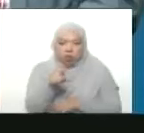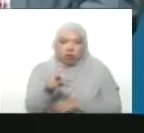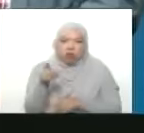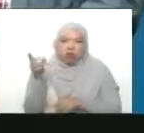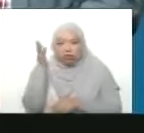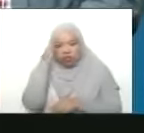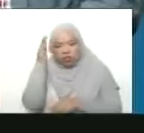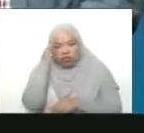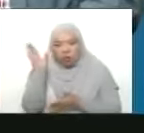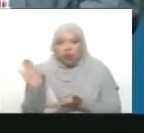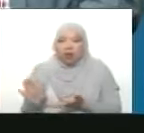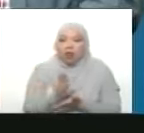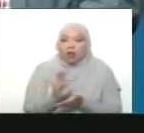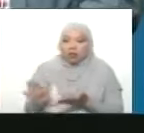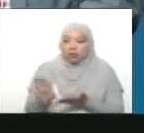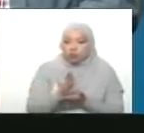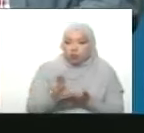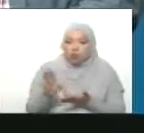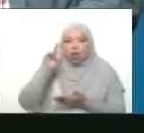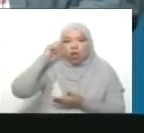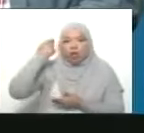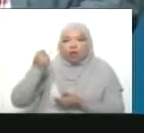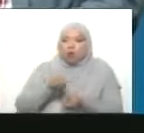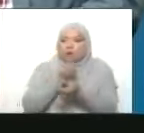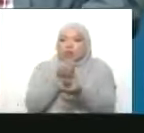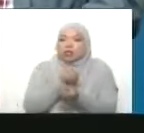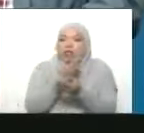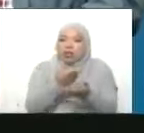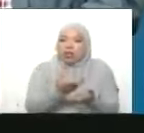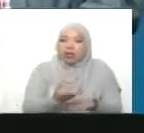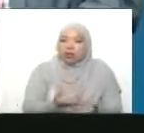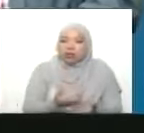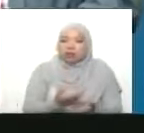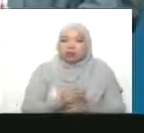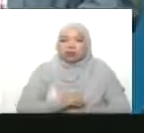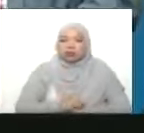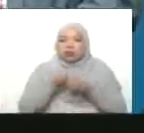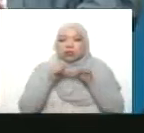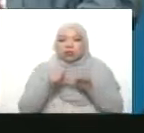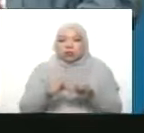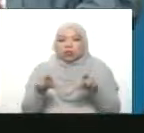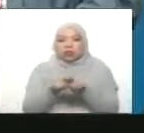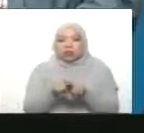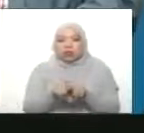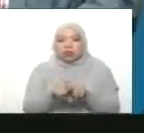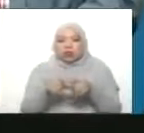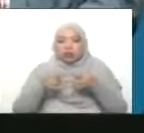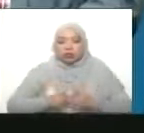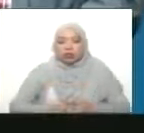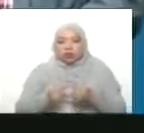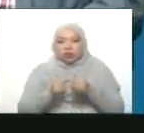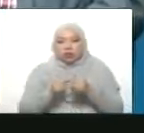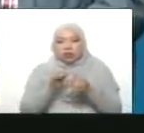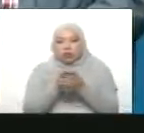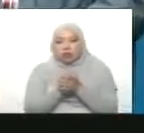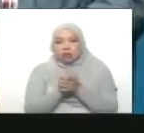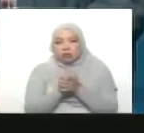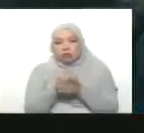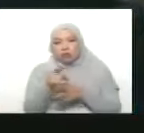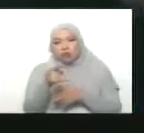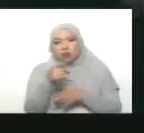se sabe las canciones, recuerda sus mensajes y continúan ese legado. Sandino,